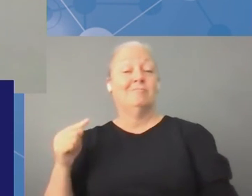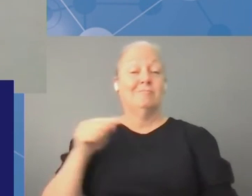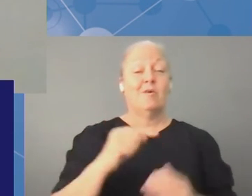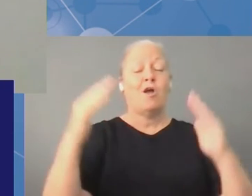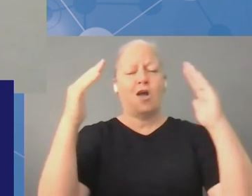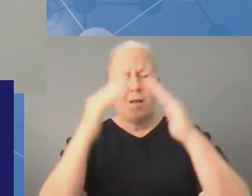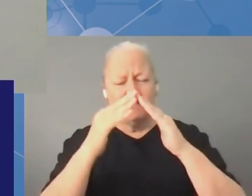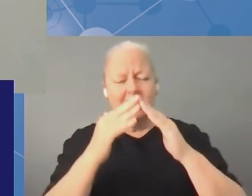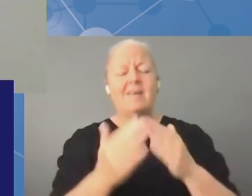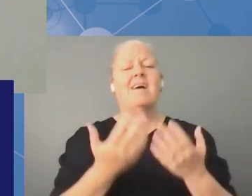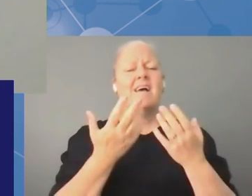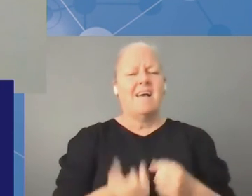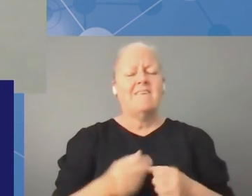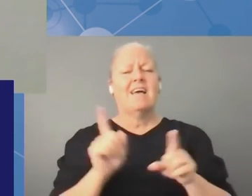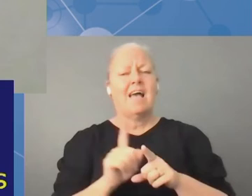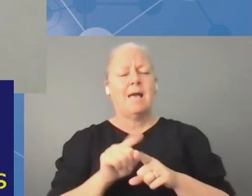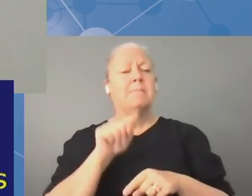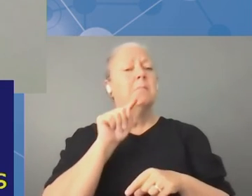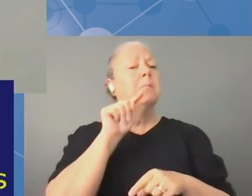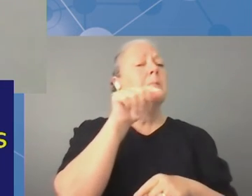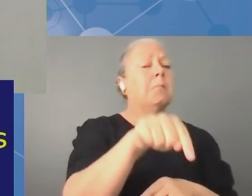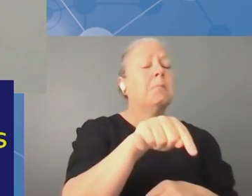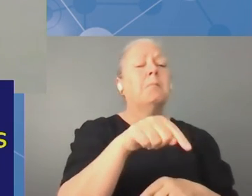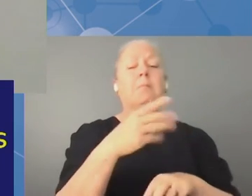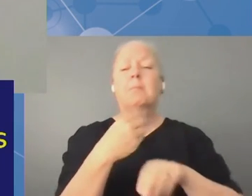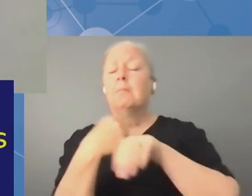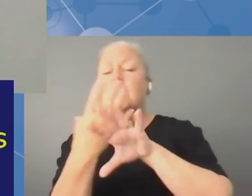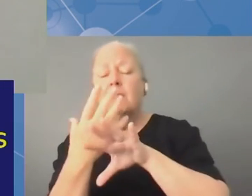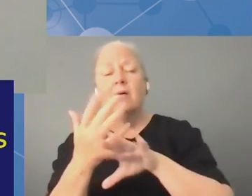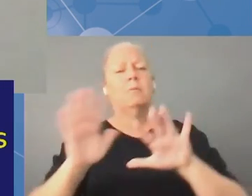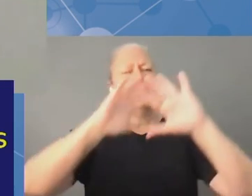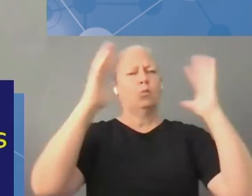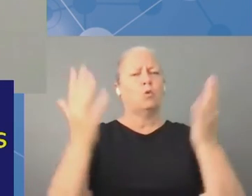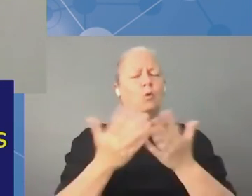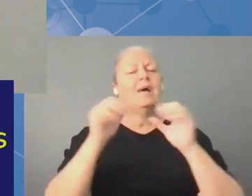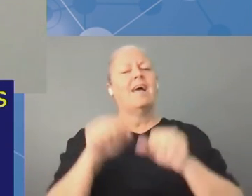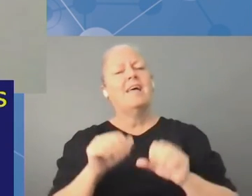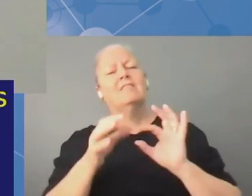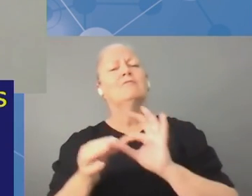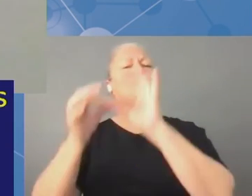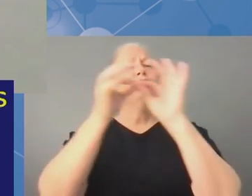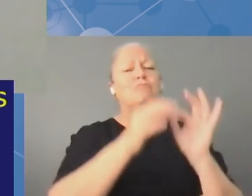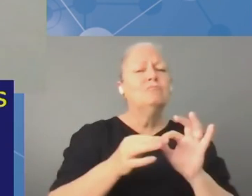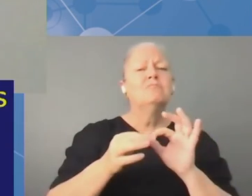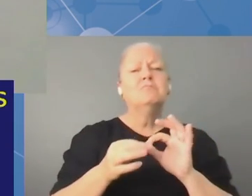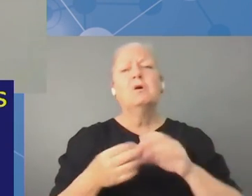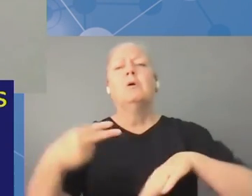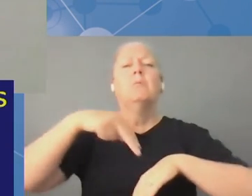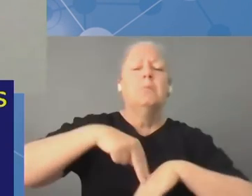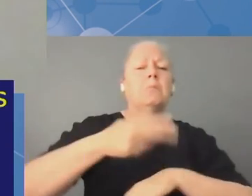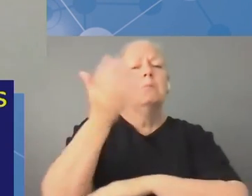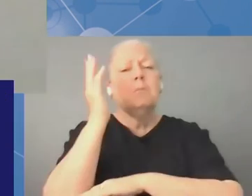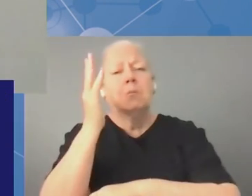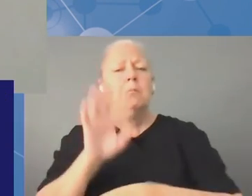participar en este evento. No he podido ir a Polonia, pero estoy muy involucrado en todas